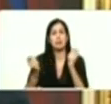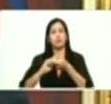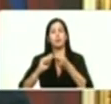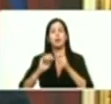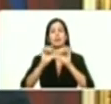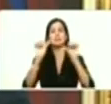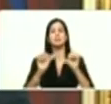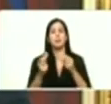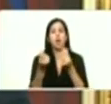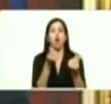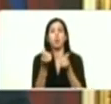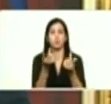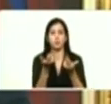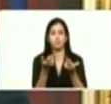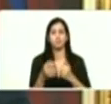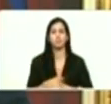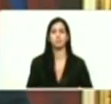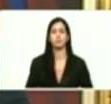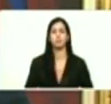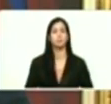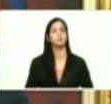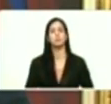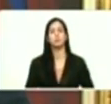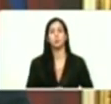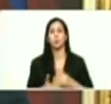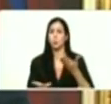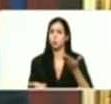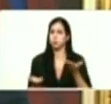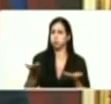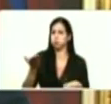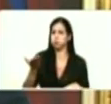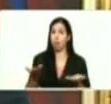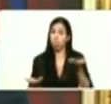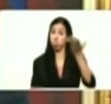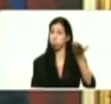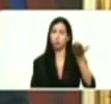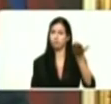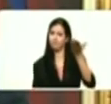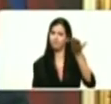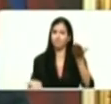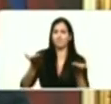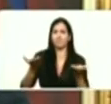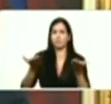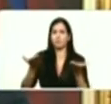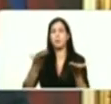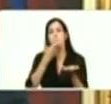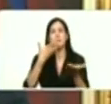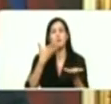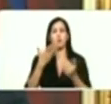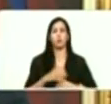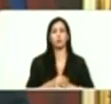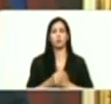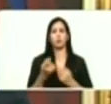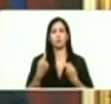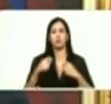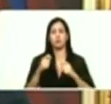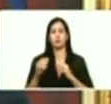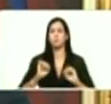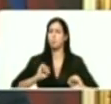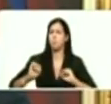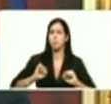nuevos equilibrios dinamizadores podrían llamarse nuevos equilibrios